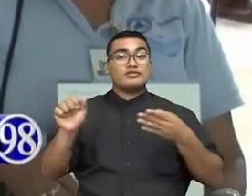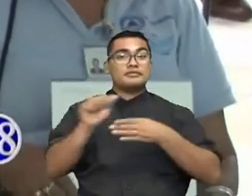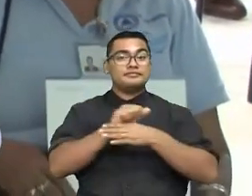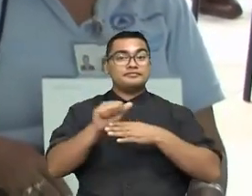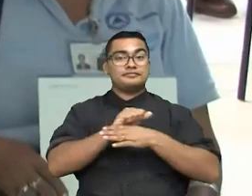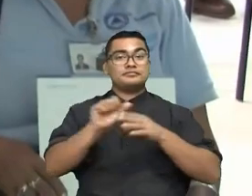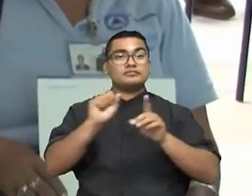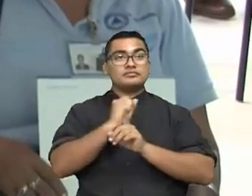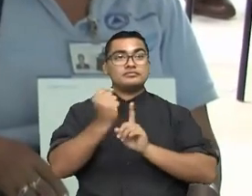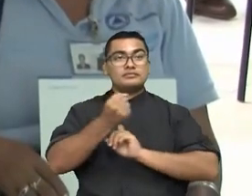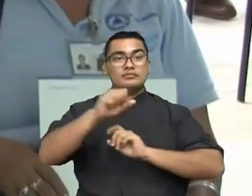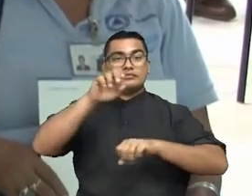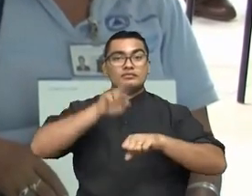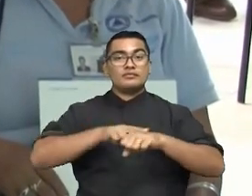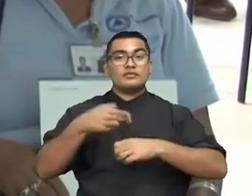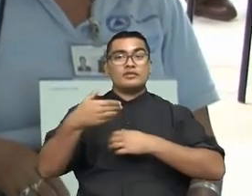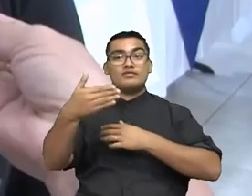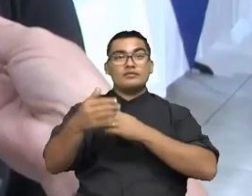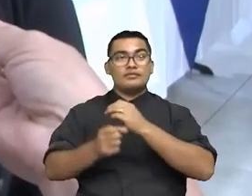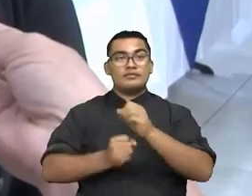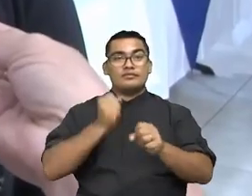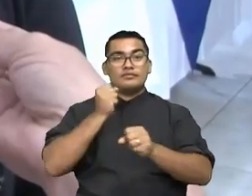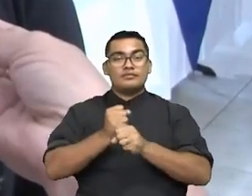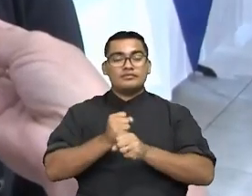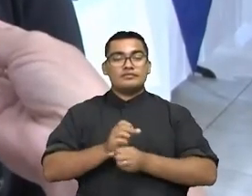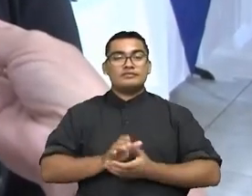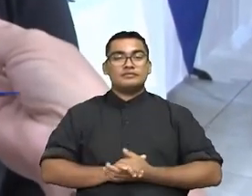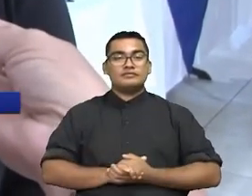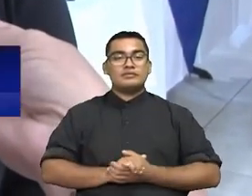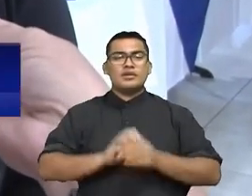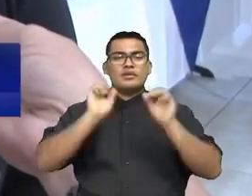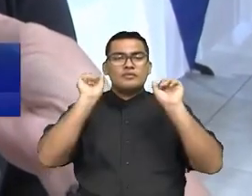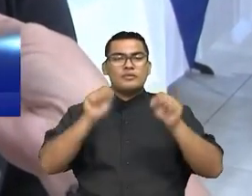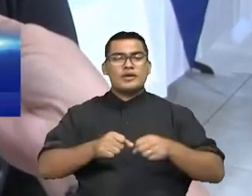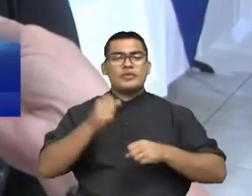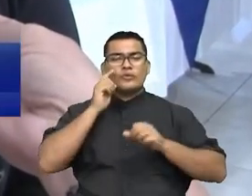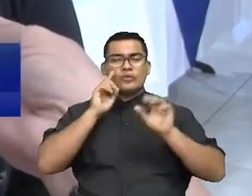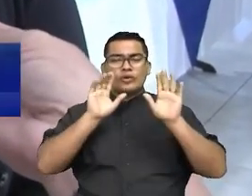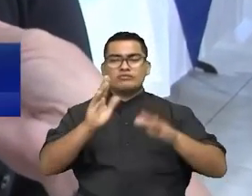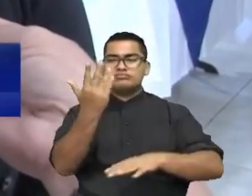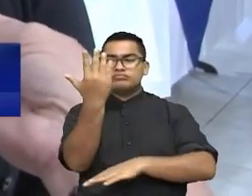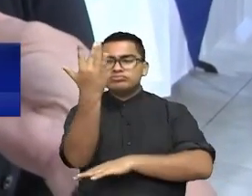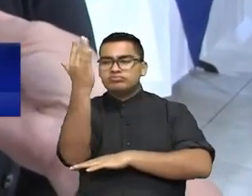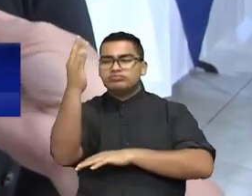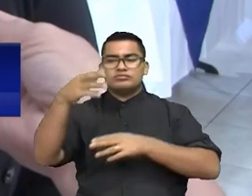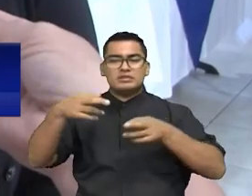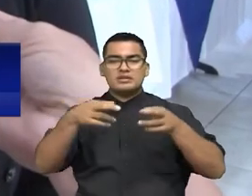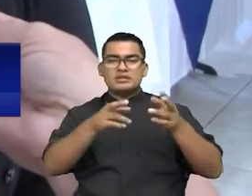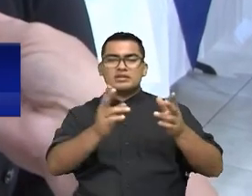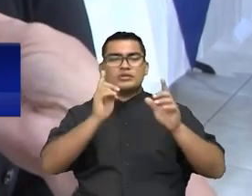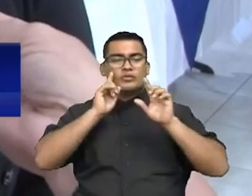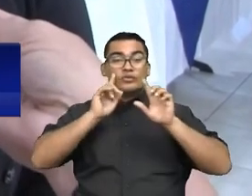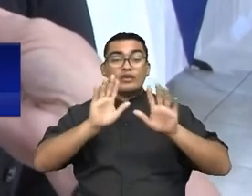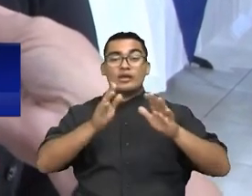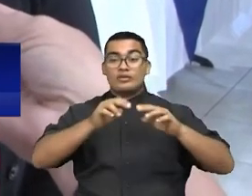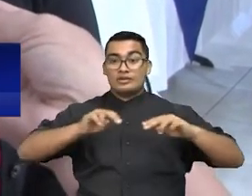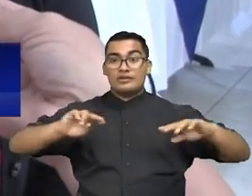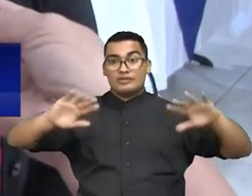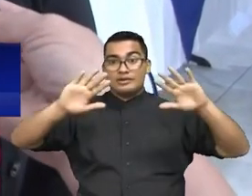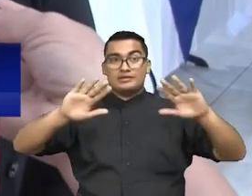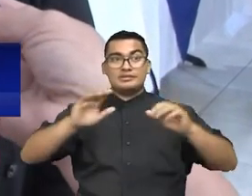poder del Estado a partir del próximo año. Que aseguren un cuidado y protección de nuestro medio ambiente, que aseguren